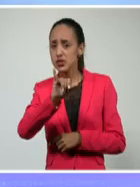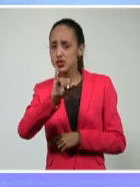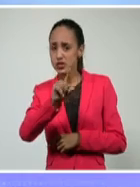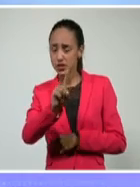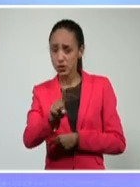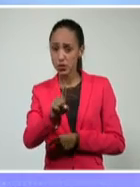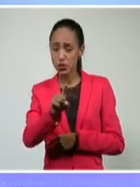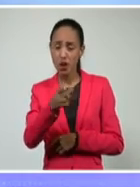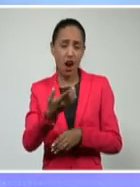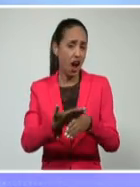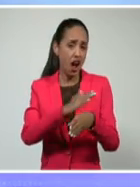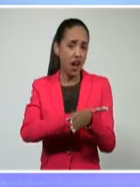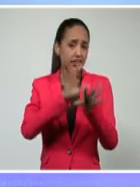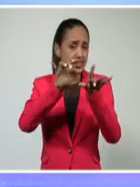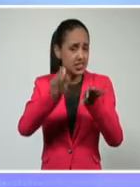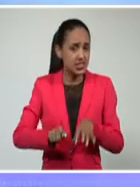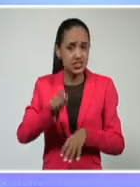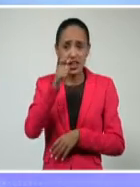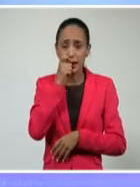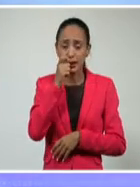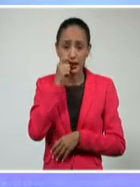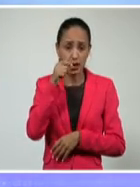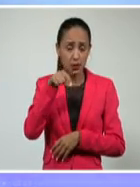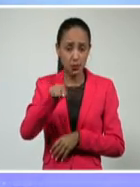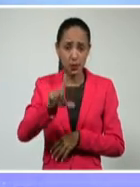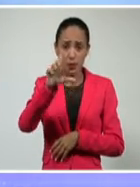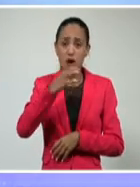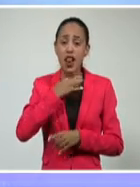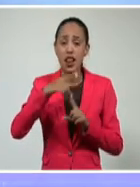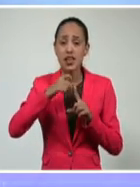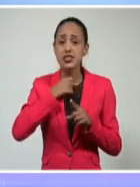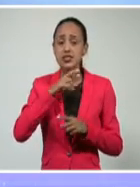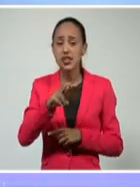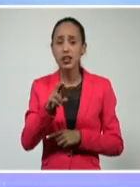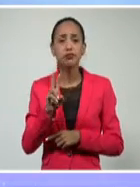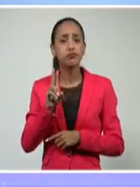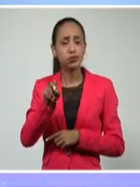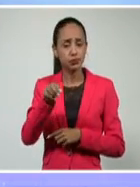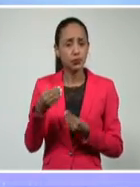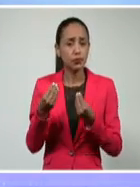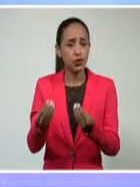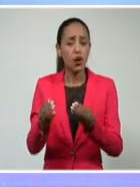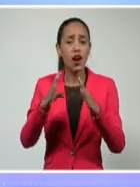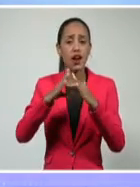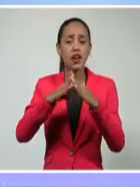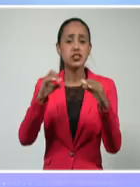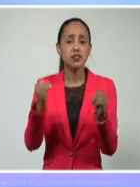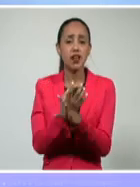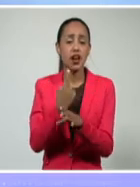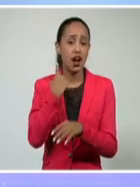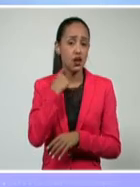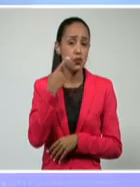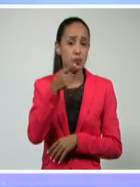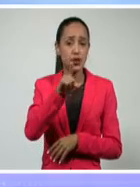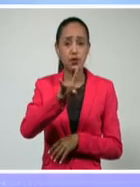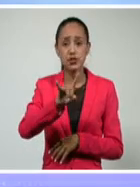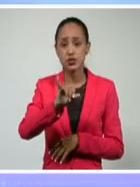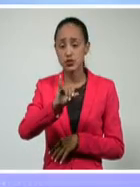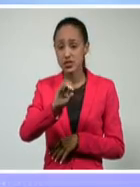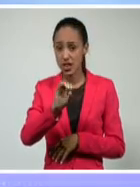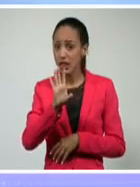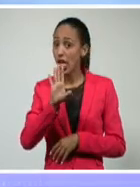Estado para Asuntos Interamericanos, Lester Mallory, envió a la Casa Blanca en 1960, señalando